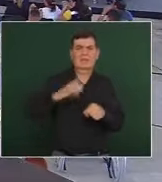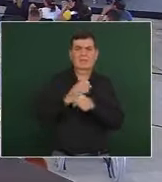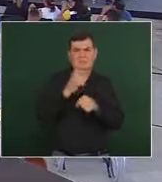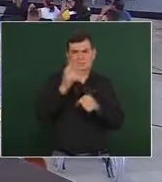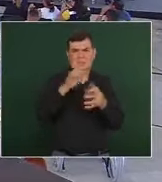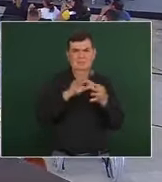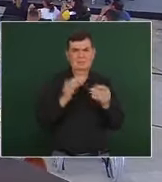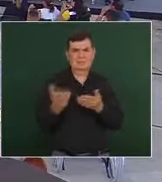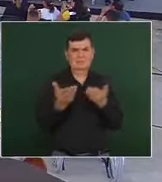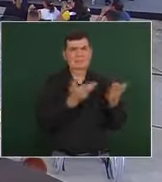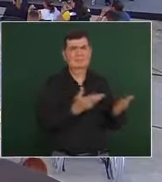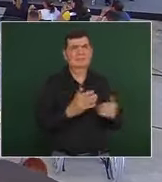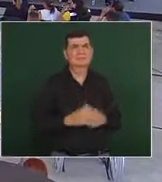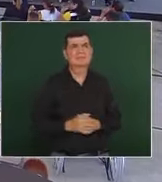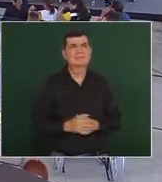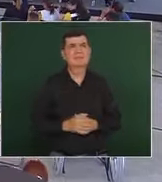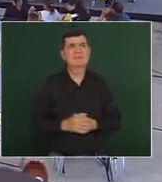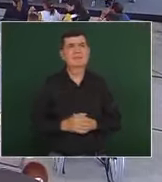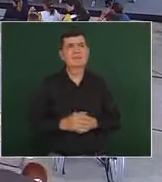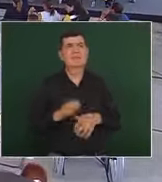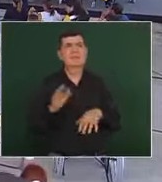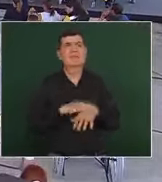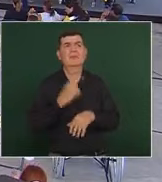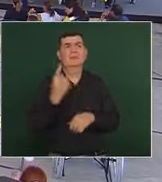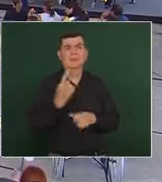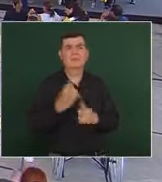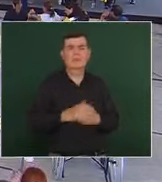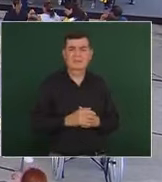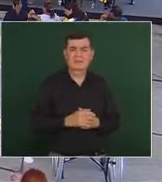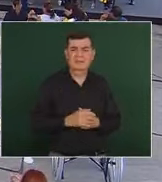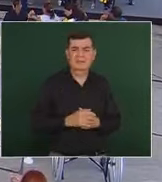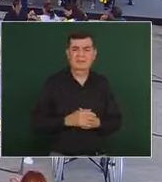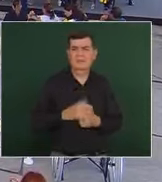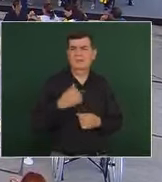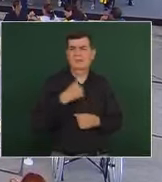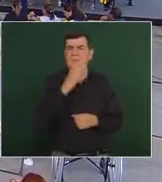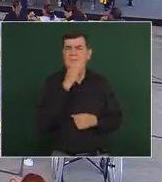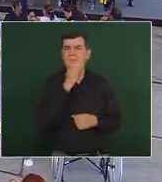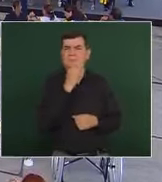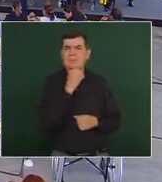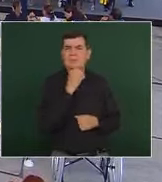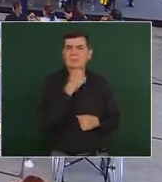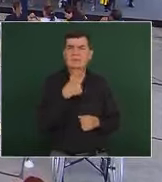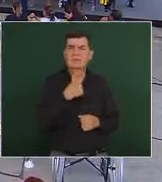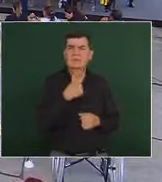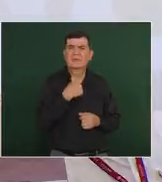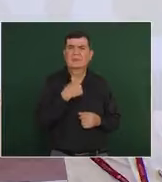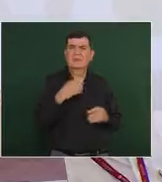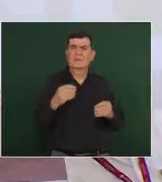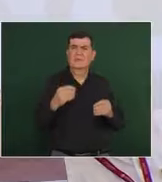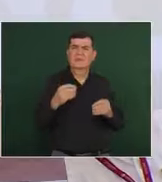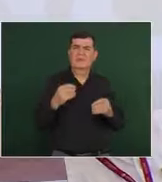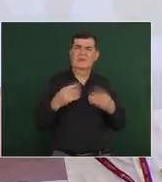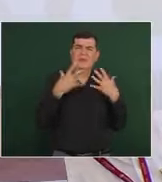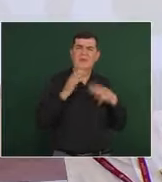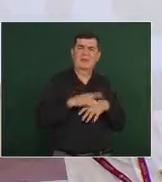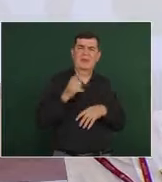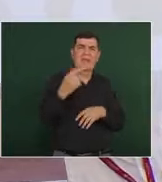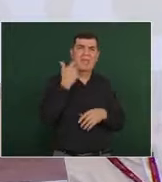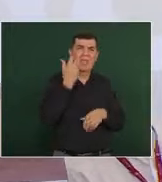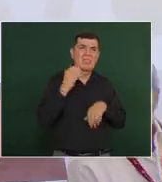explica, porque no podemos dejarnos